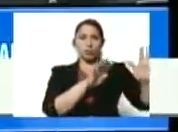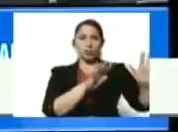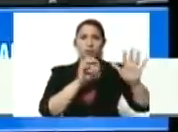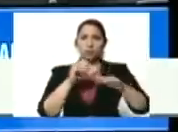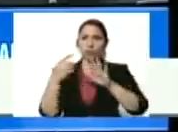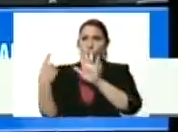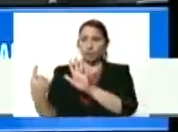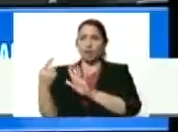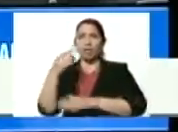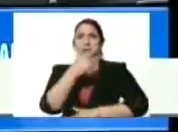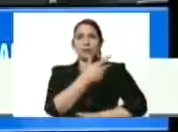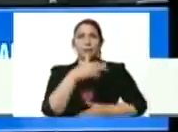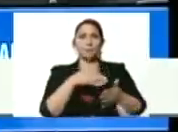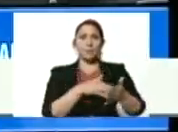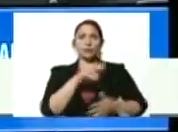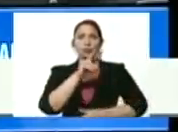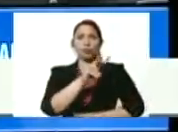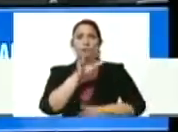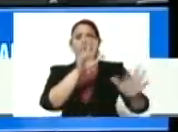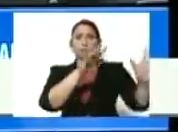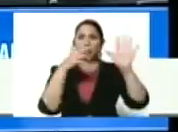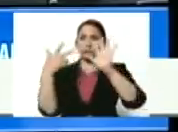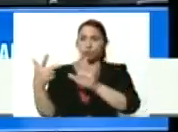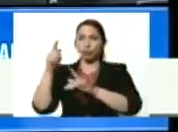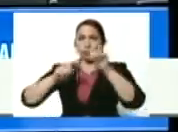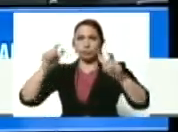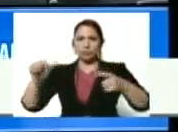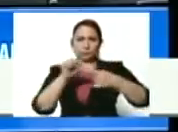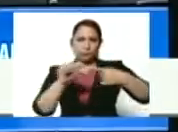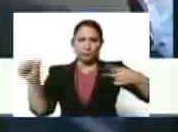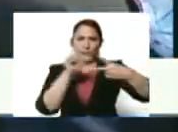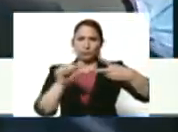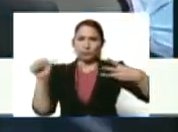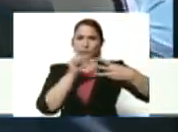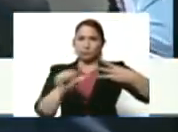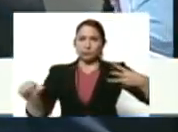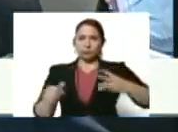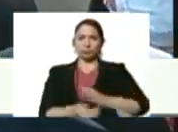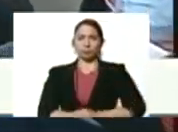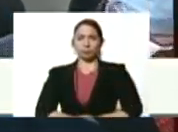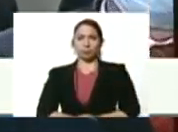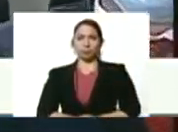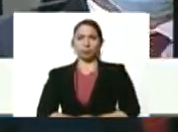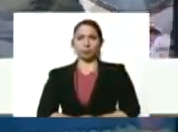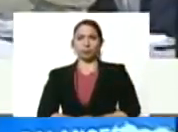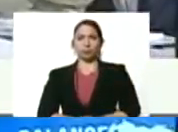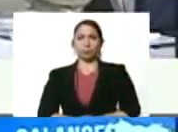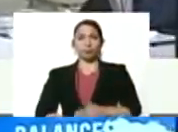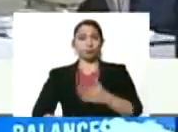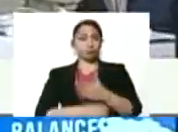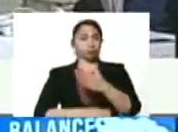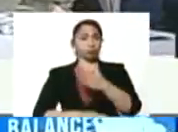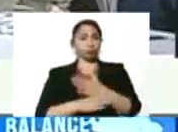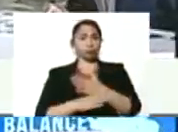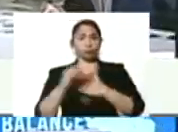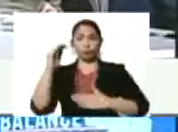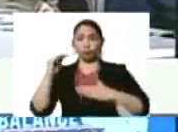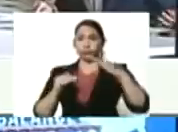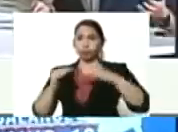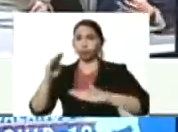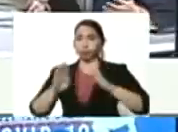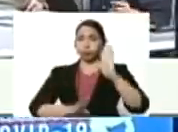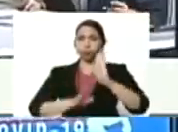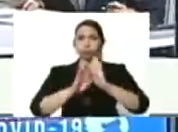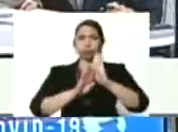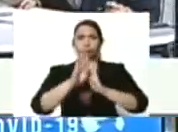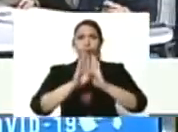3.906 y 3.218 casos semanales respectivamente. Se mantiene una tendencia de crecimiento